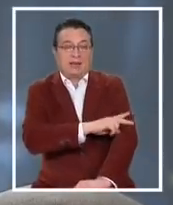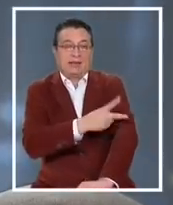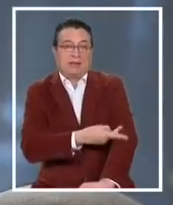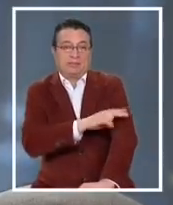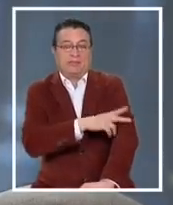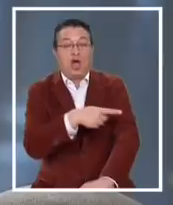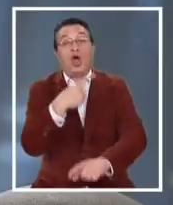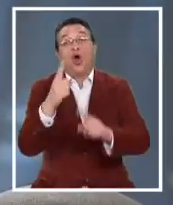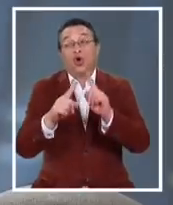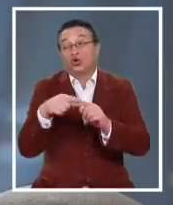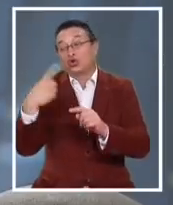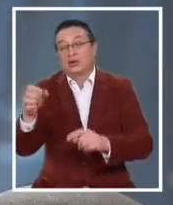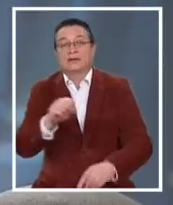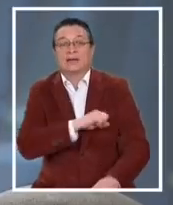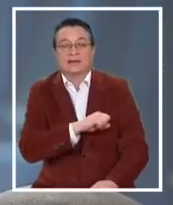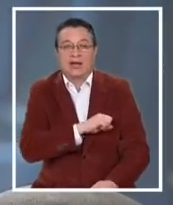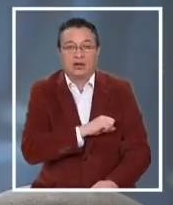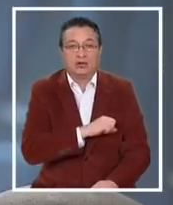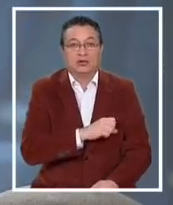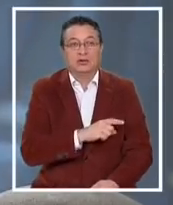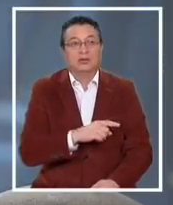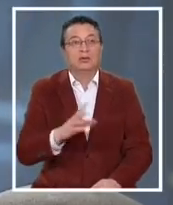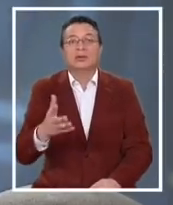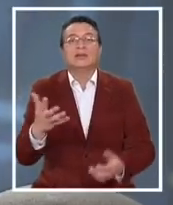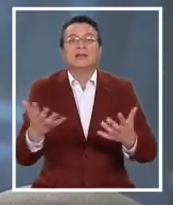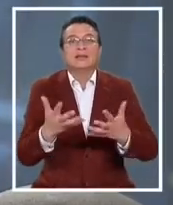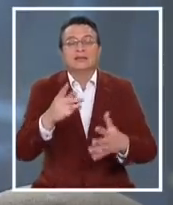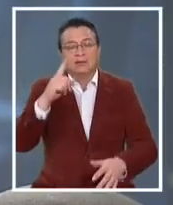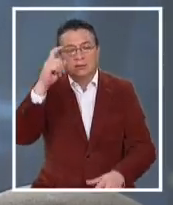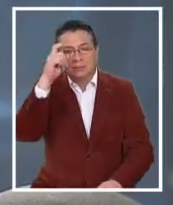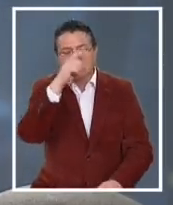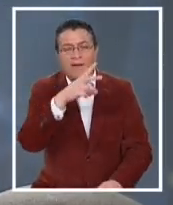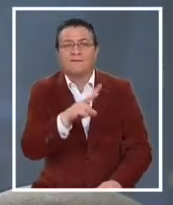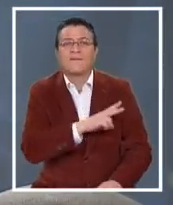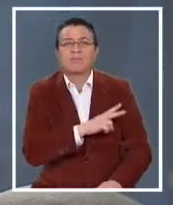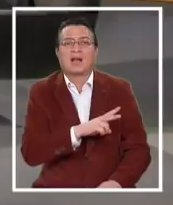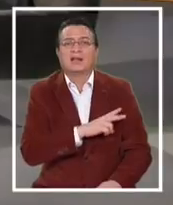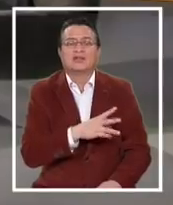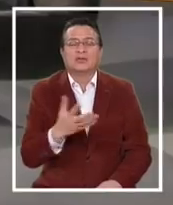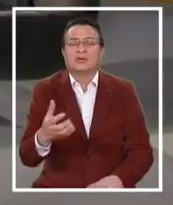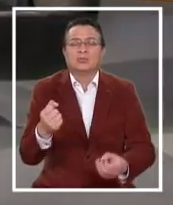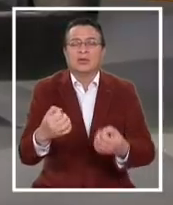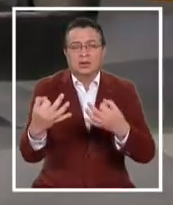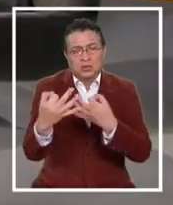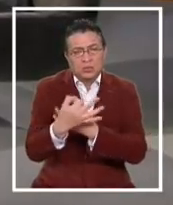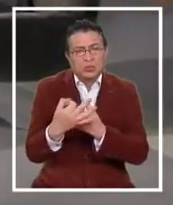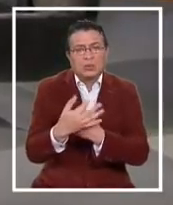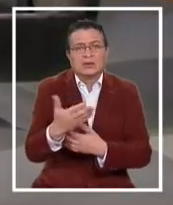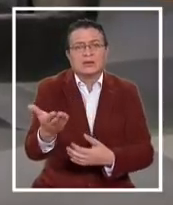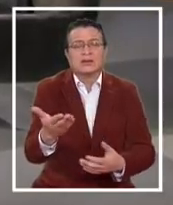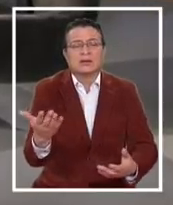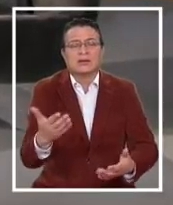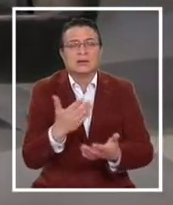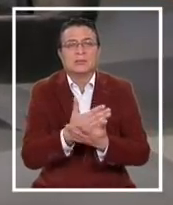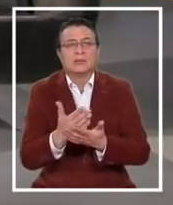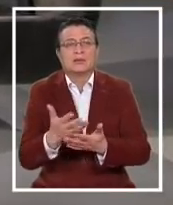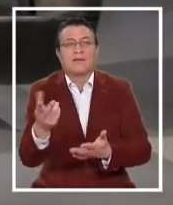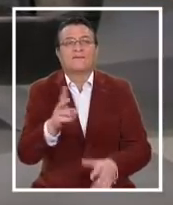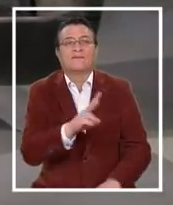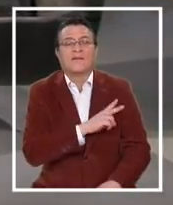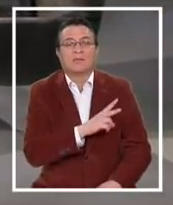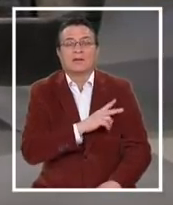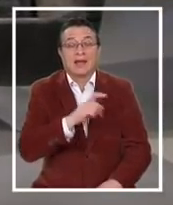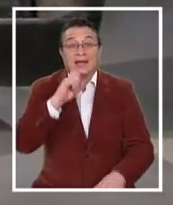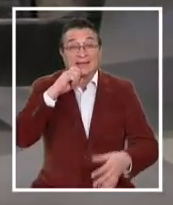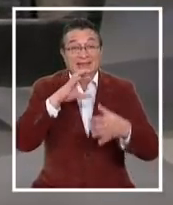algunos a Santiago. Esta información... ¿Qué es lo que es complicado Valparaíso? ¿Nos puedes detallar en hechos reales? ¿Significa